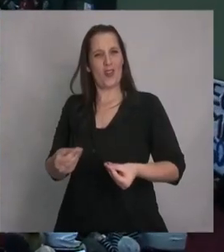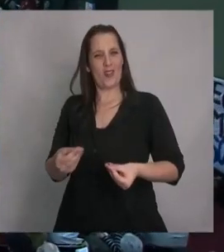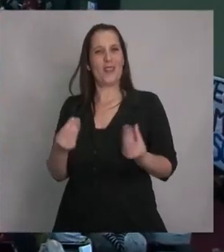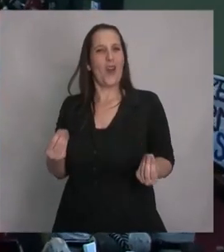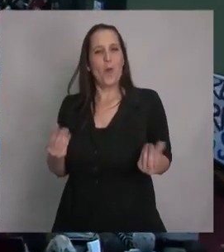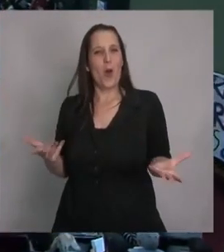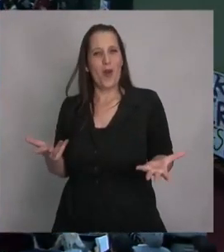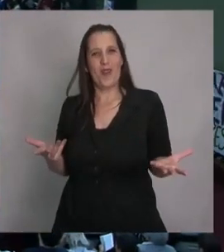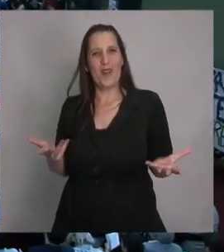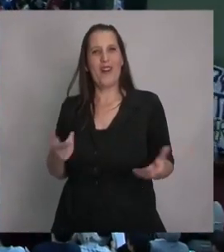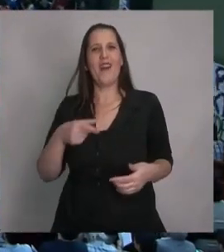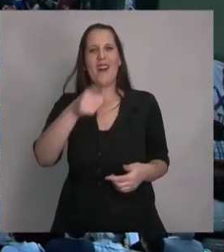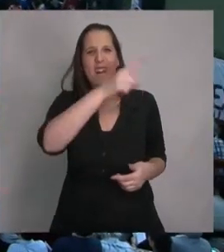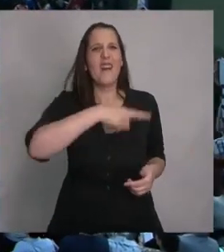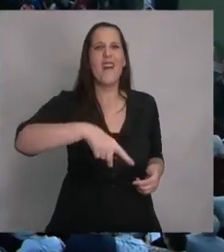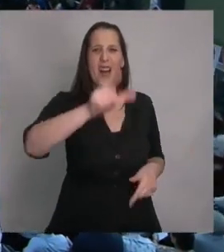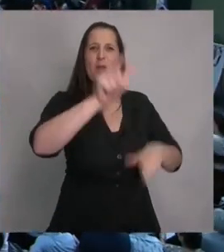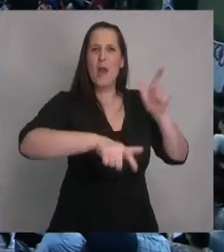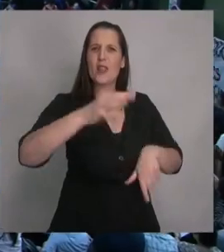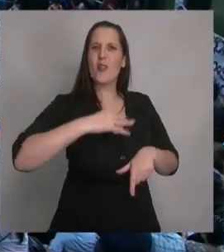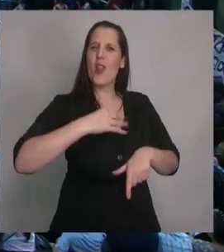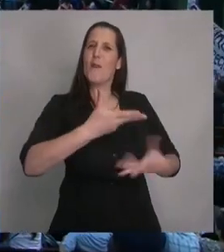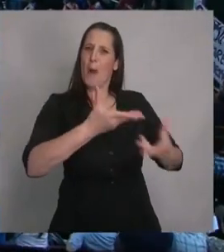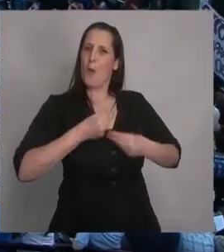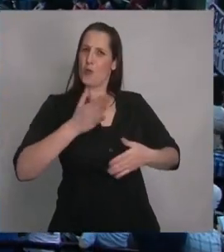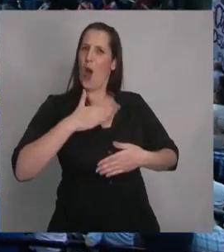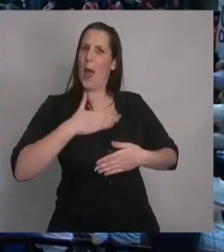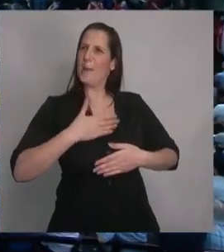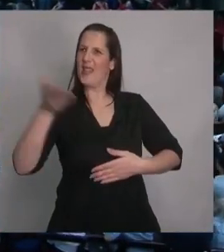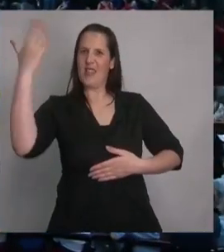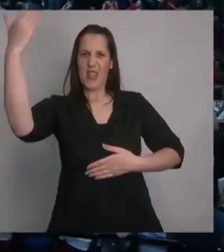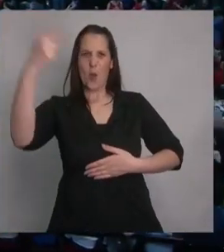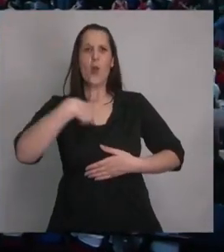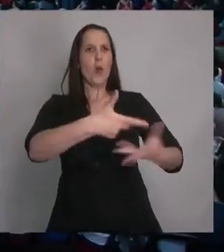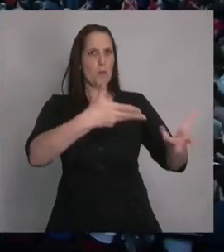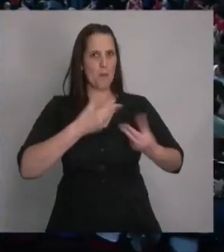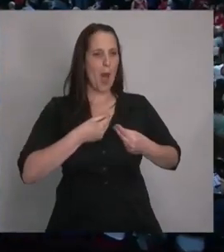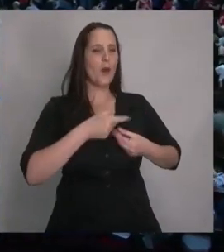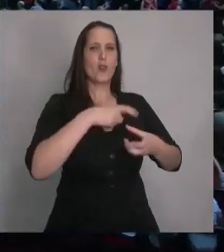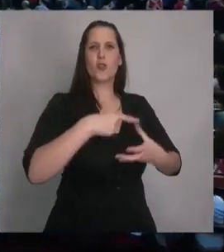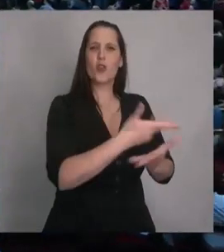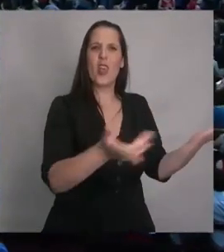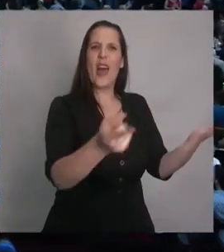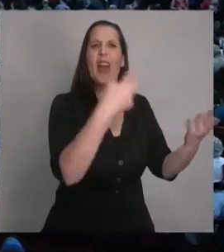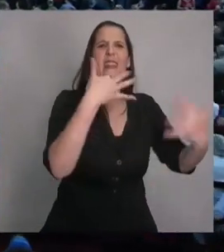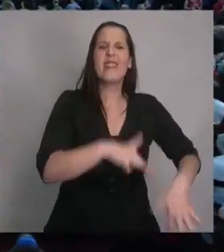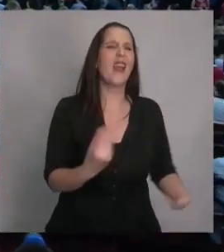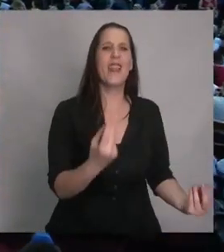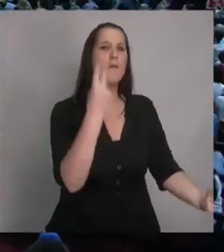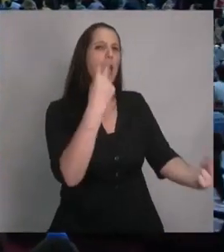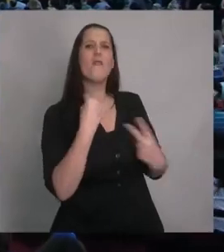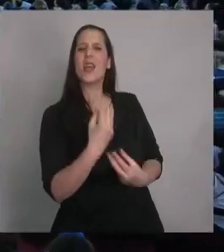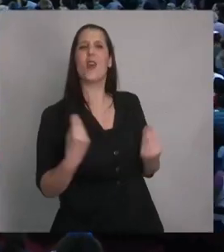lo que interpretó la gente que me acompañó y mi discurso de esa sociedad que estaba